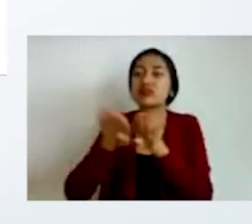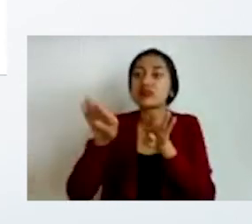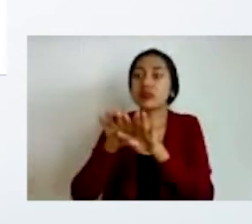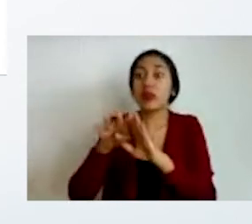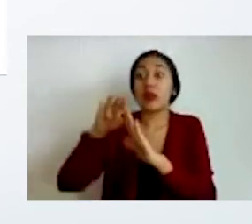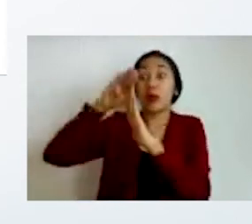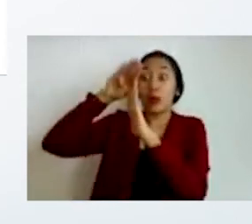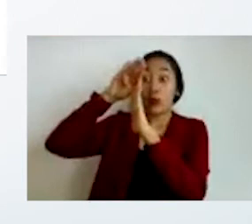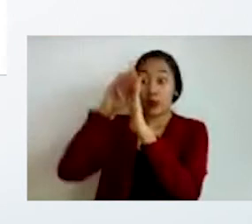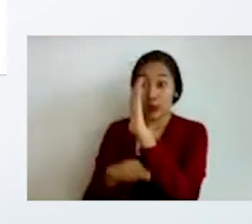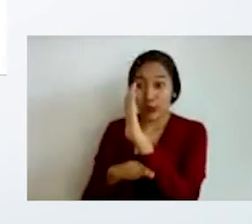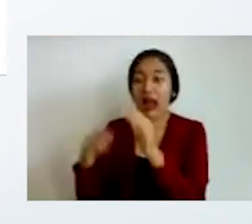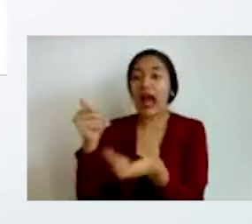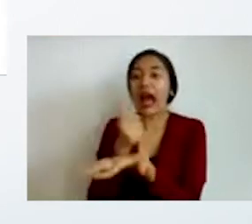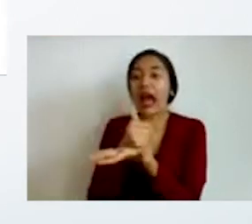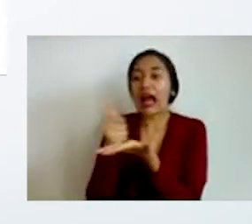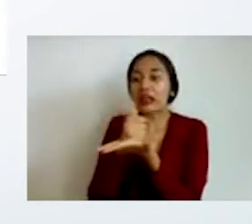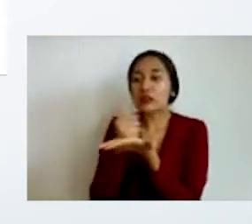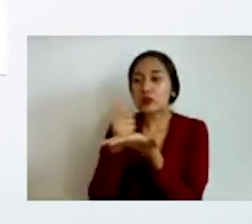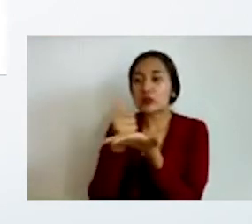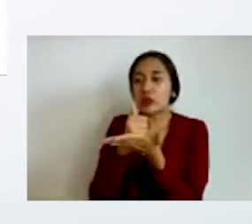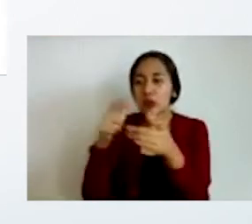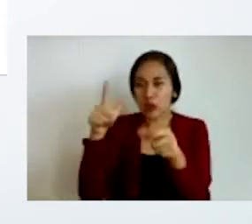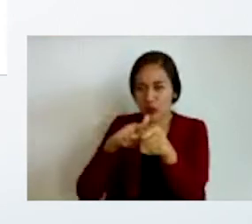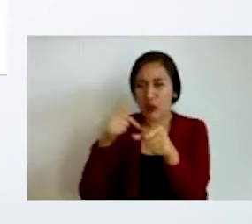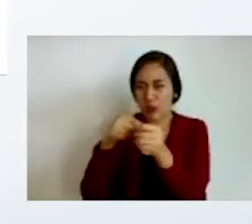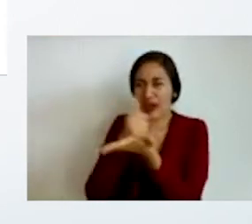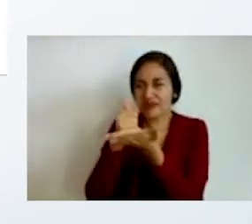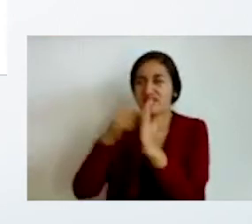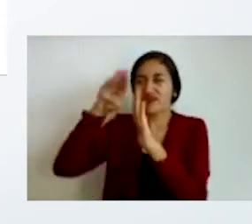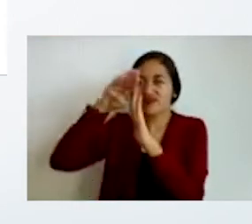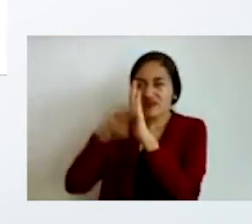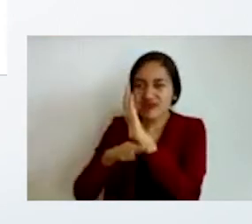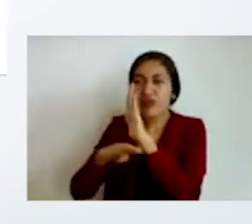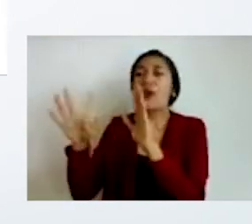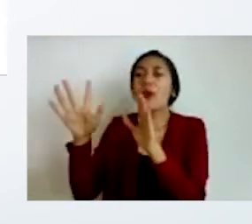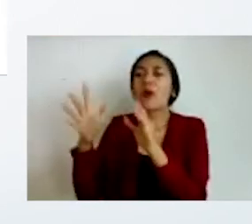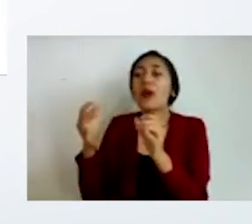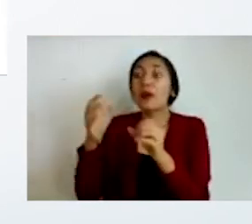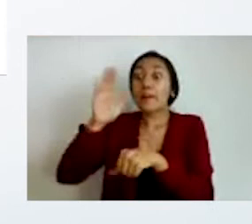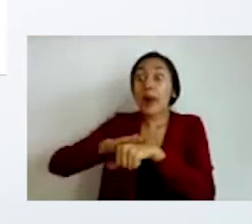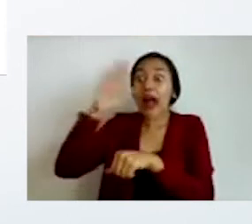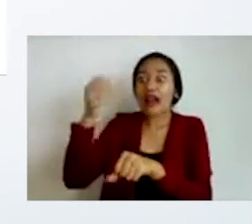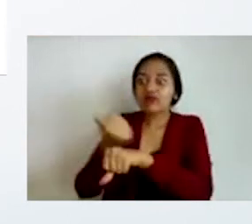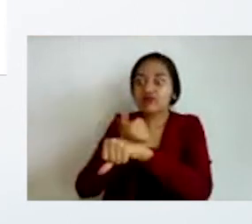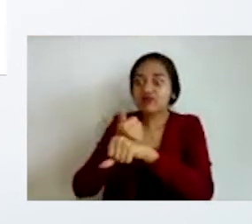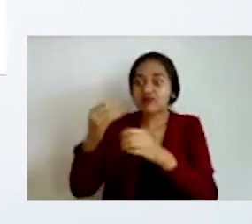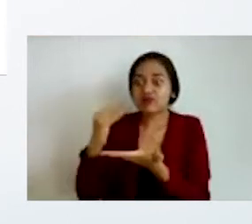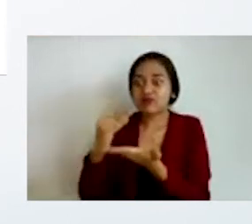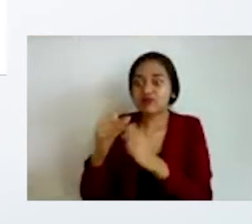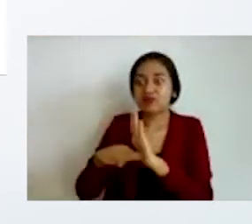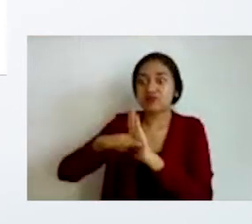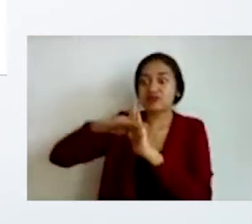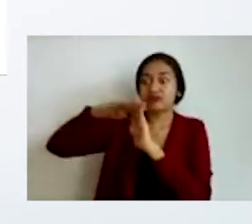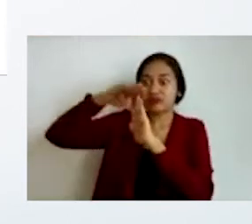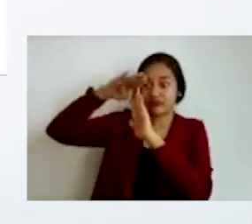azul, cambió también muy importantemente la zona amarilla a expensas del crecimiento de la zona de color rojo.